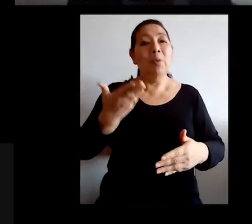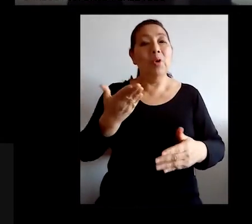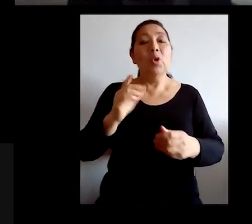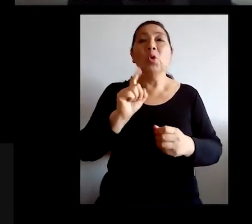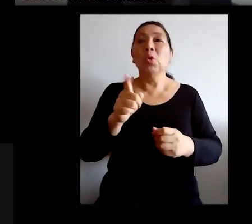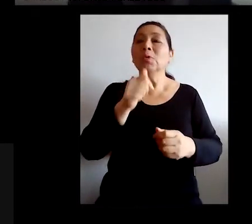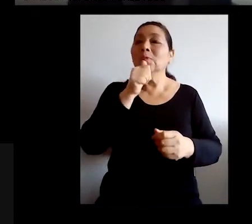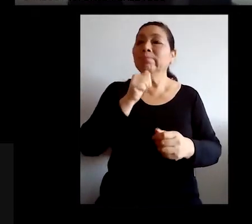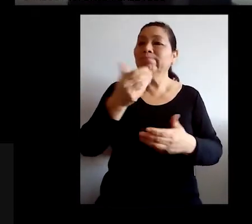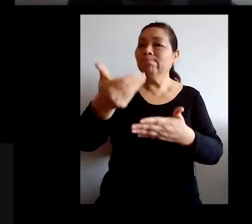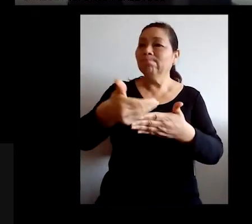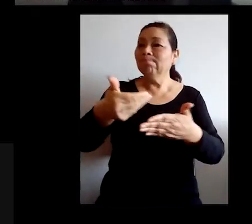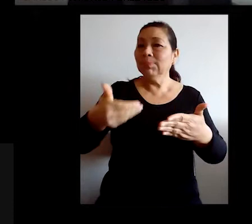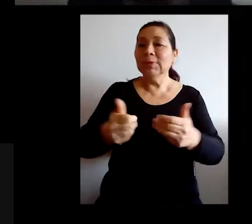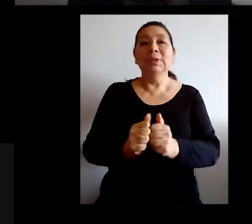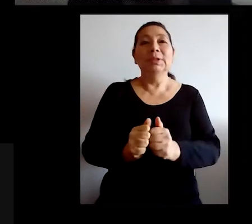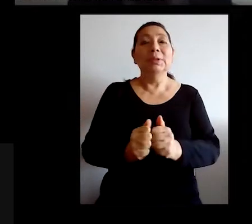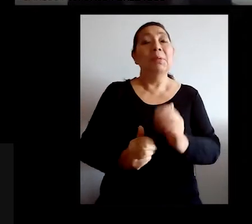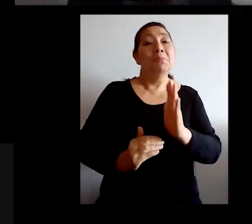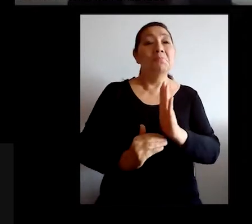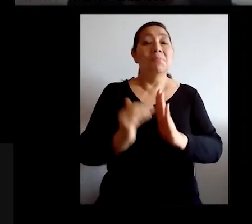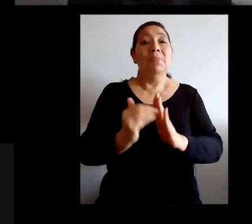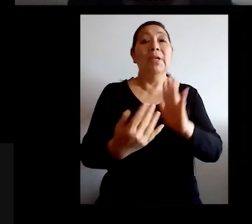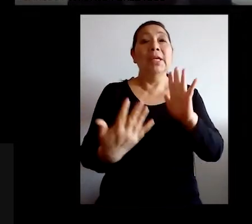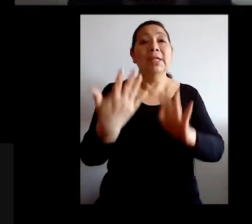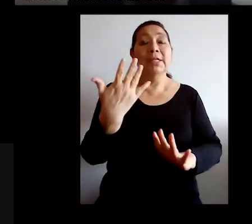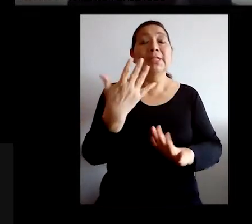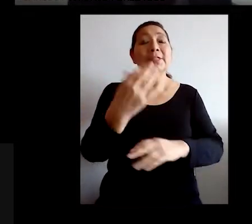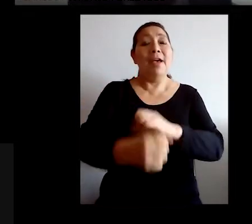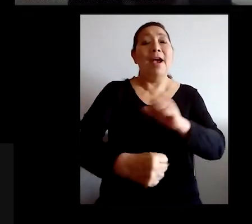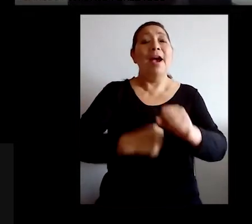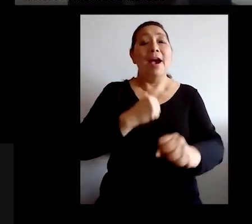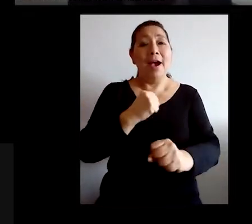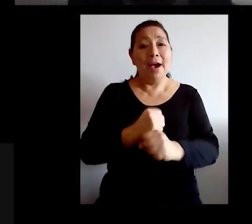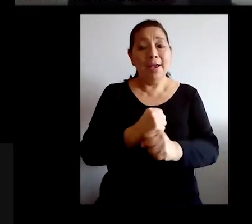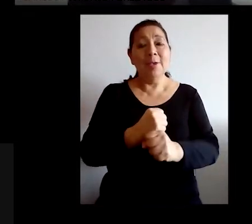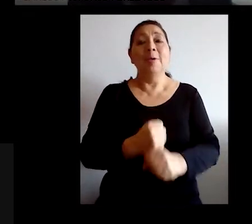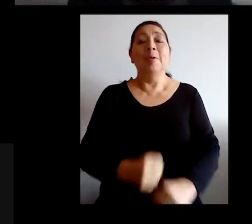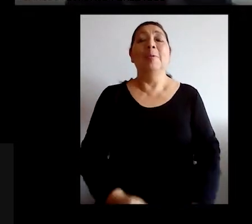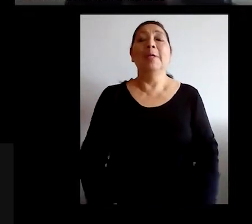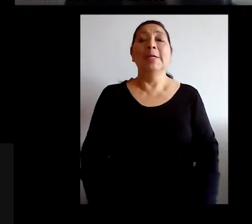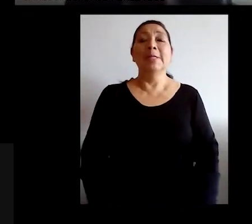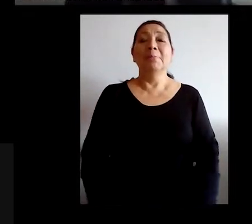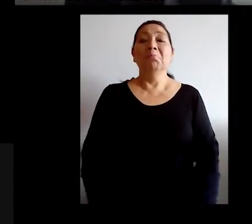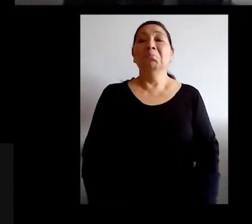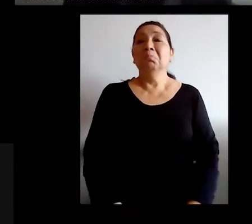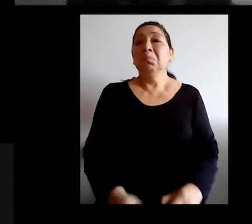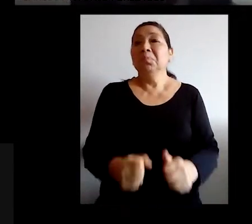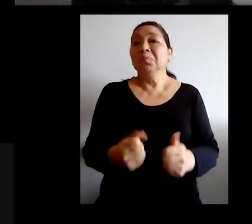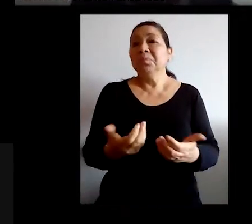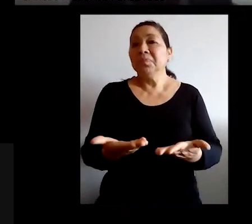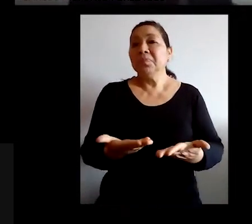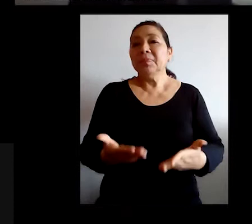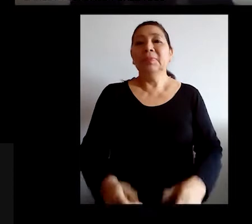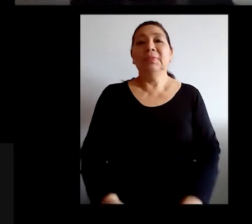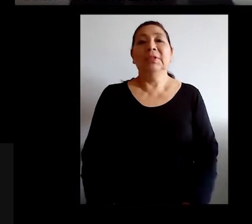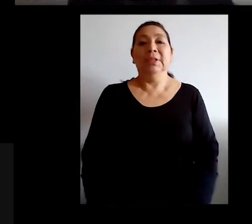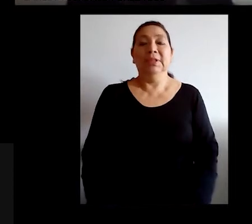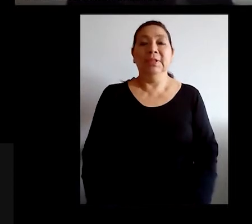cohecho pasivo específico, cuya pena máxima es de 15 años. Pues bien,